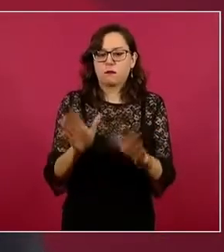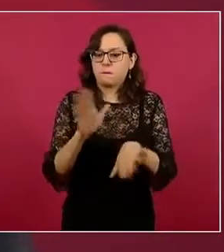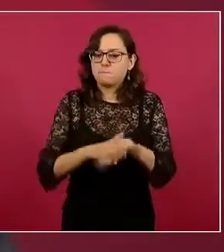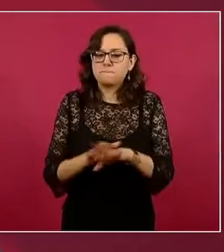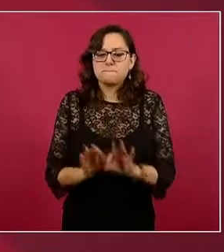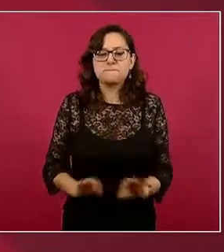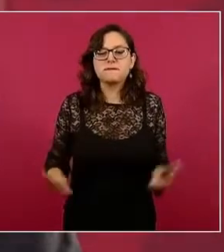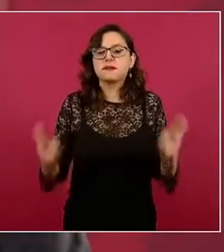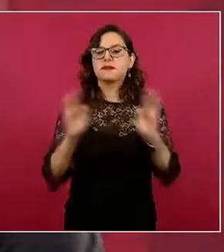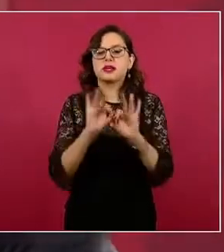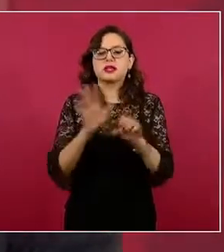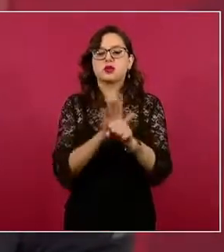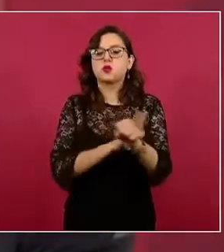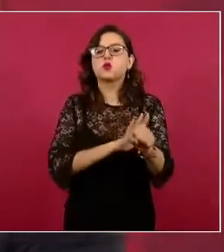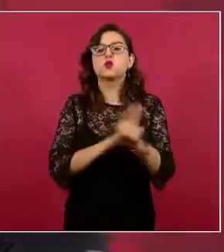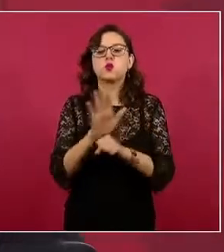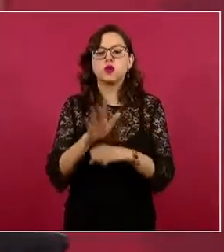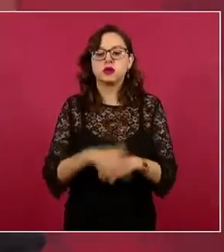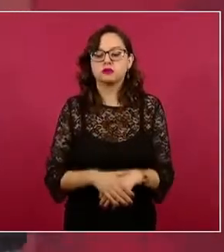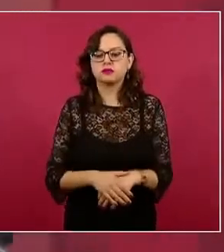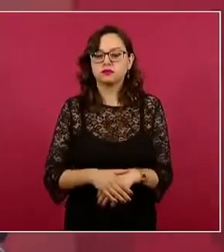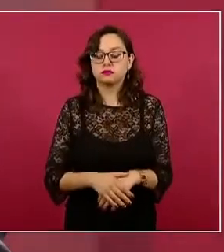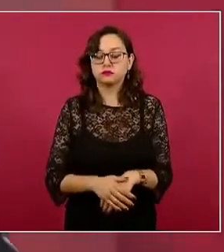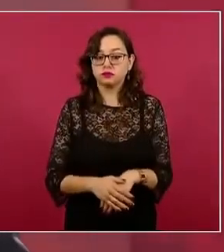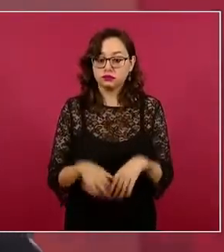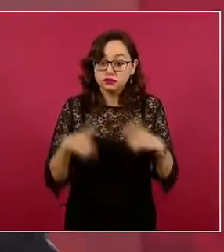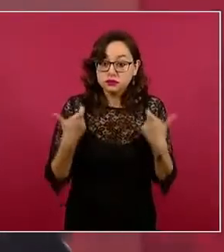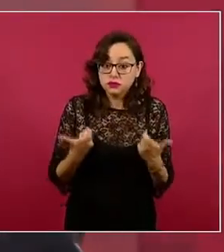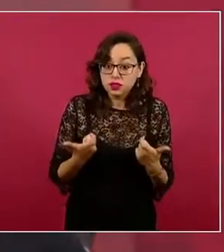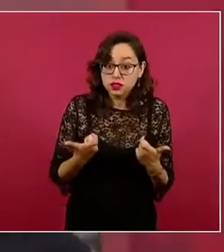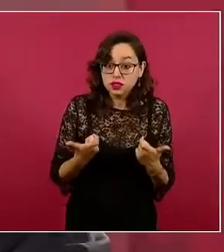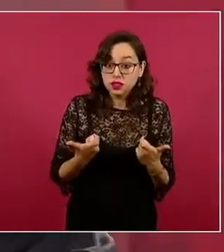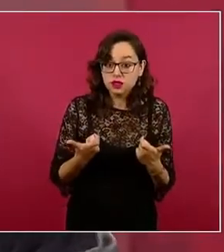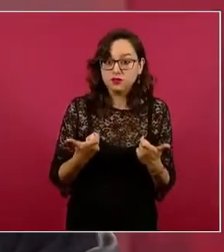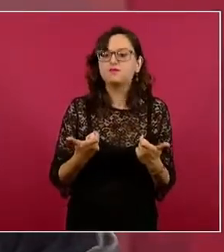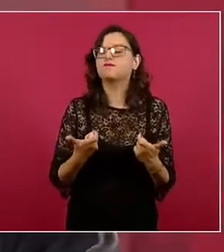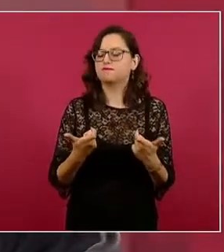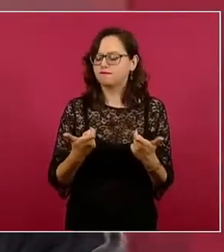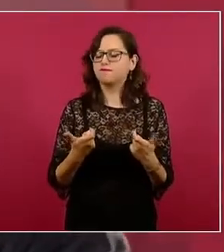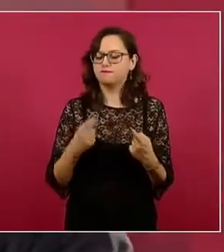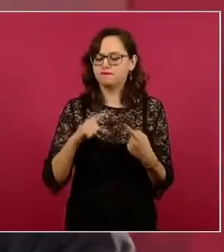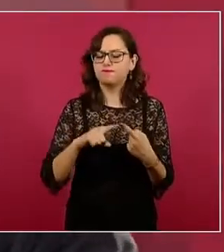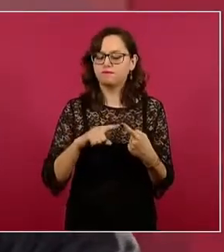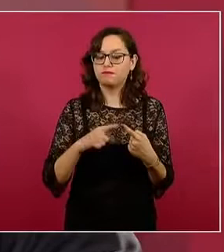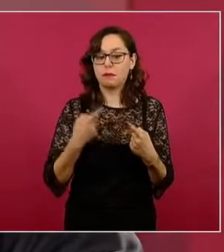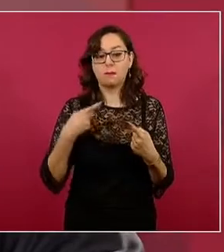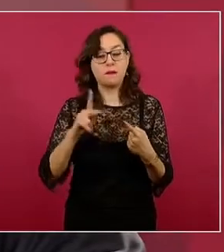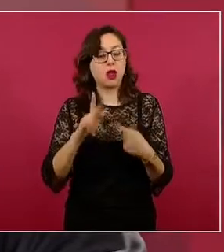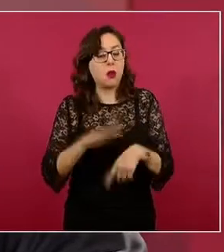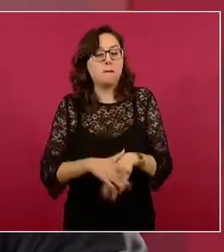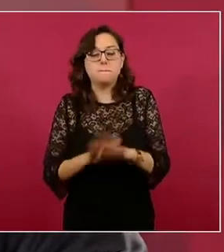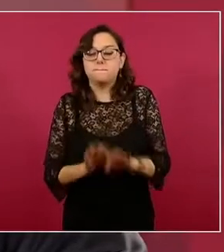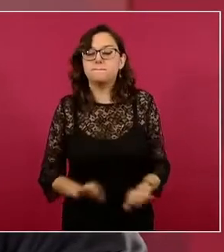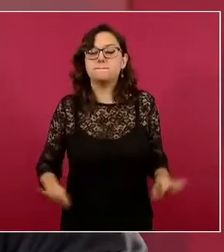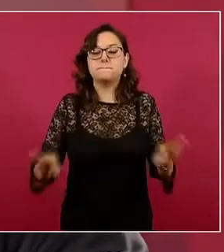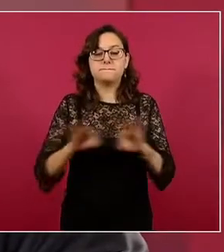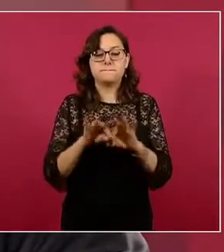no solo es el bienestar material, sino el bienestar del alma.